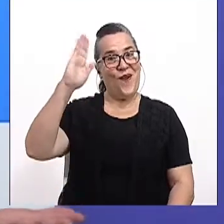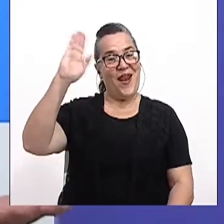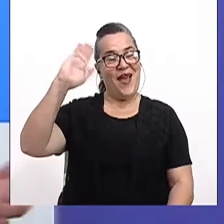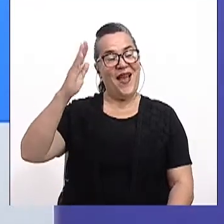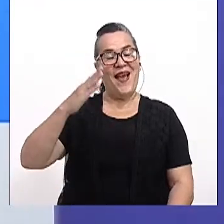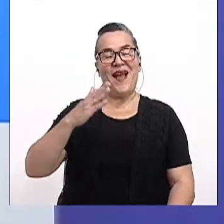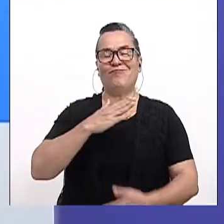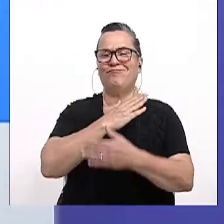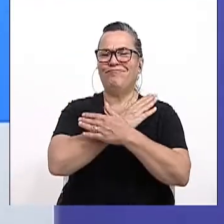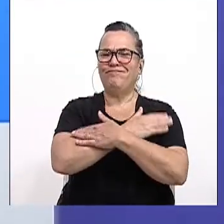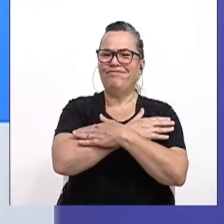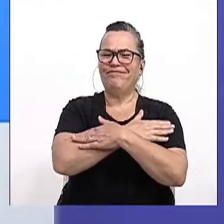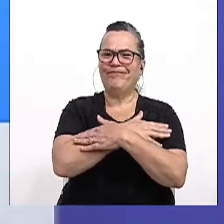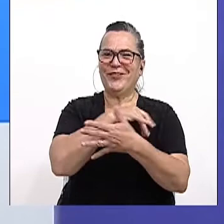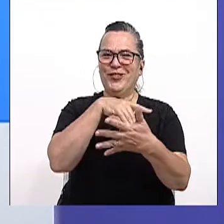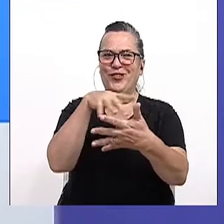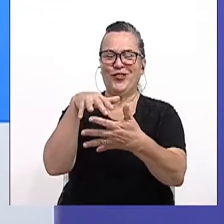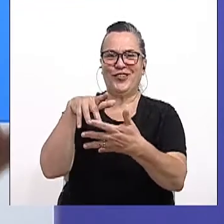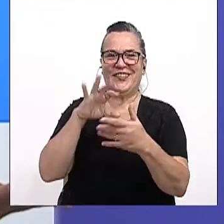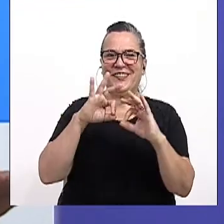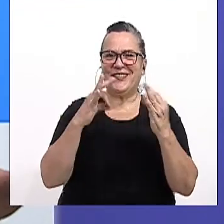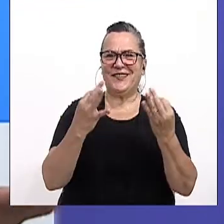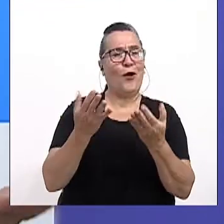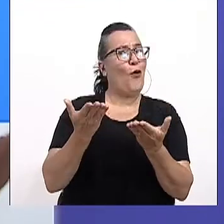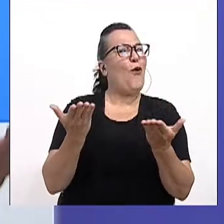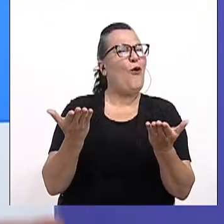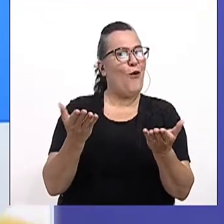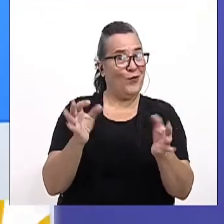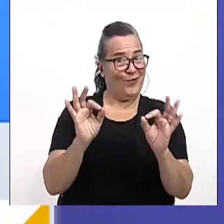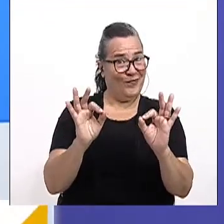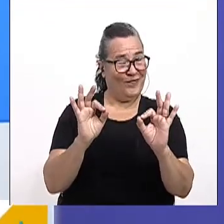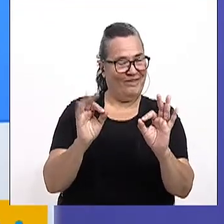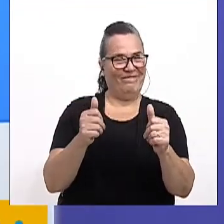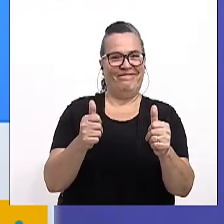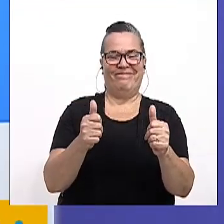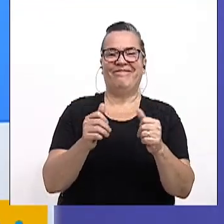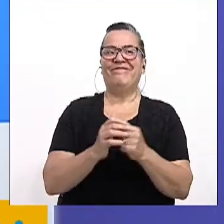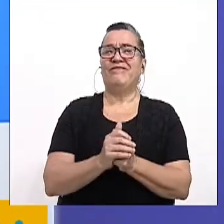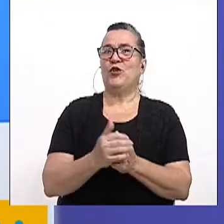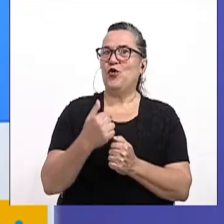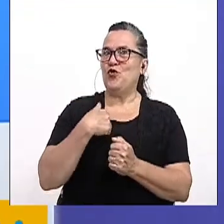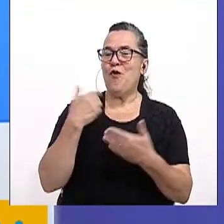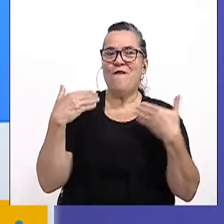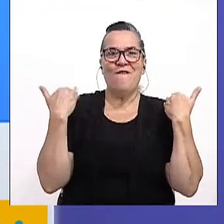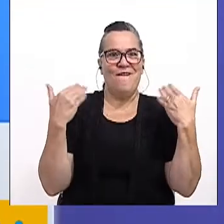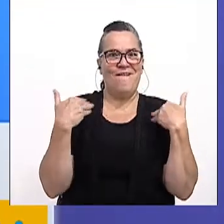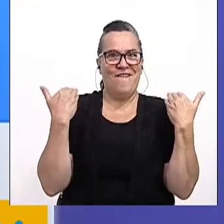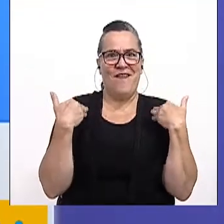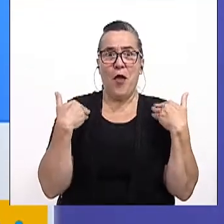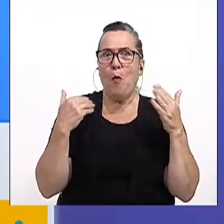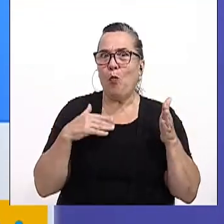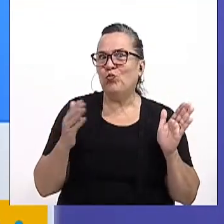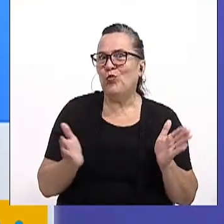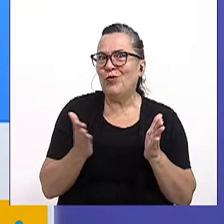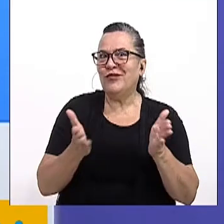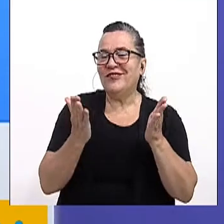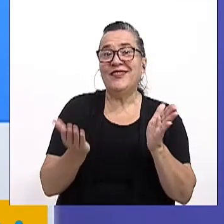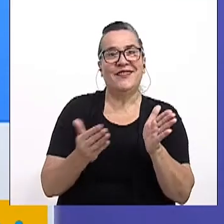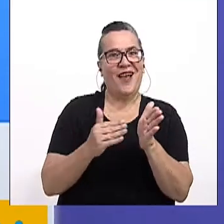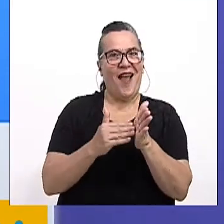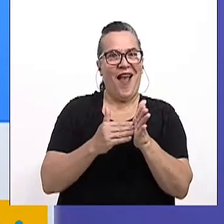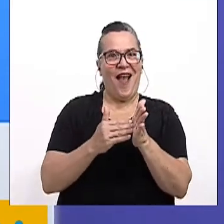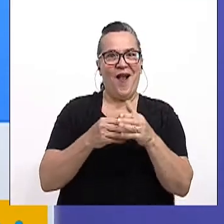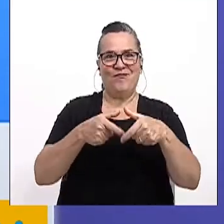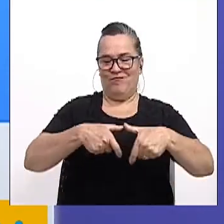Hola, mis queridos estudiantes, familia, ¿cómo están? Espero que muy bien y yo muy feliz y motivada. Nuevamente aquí